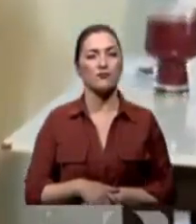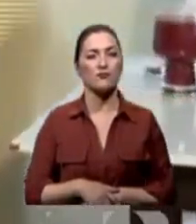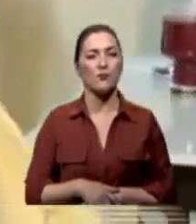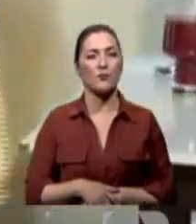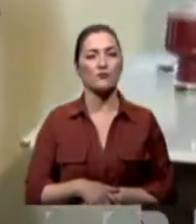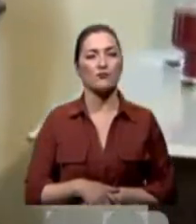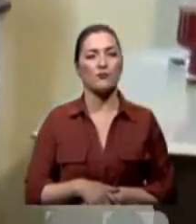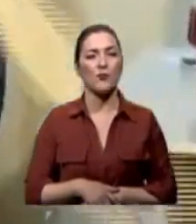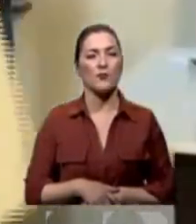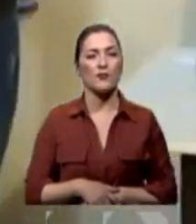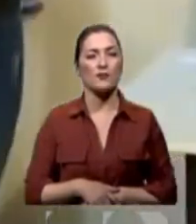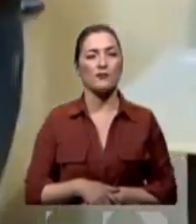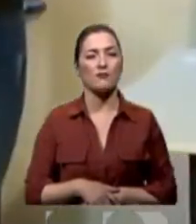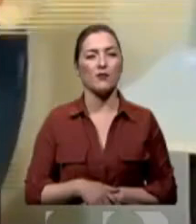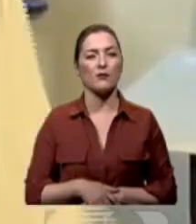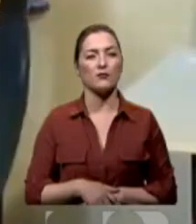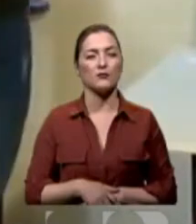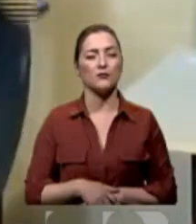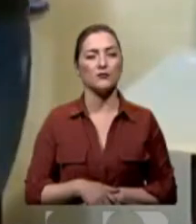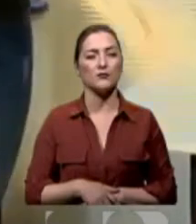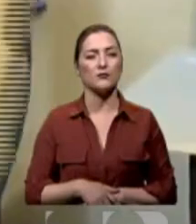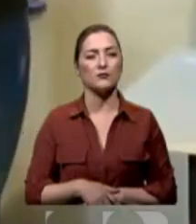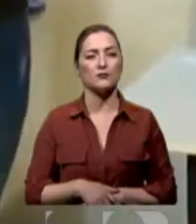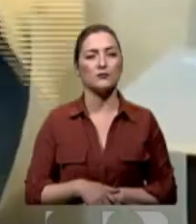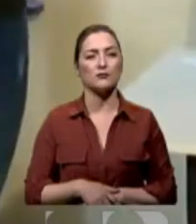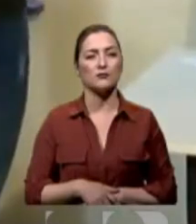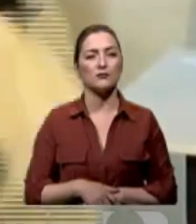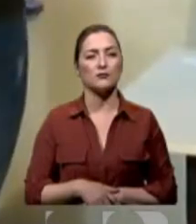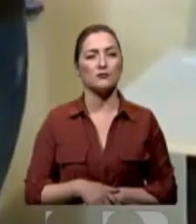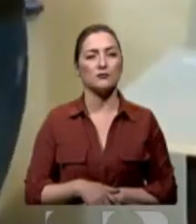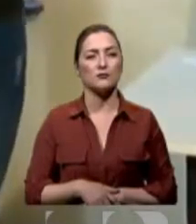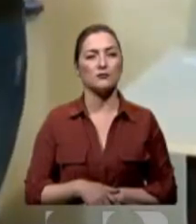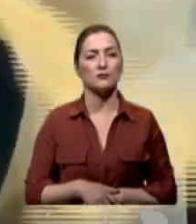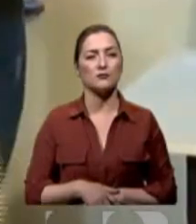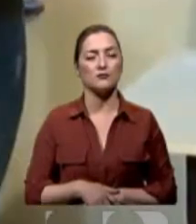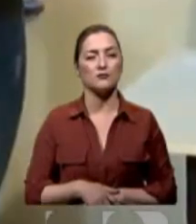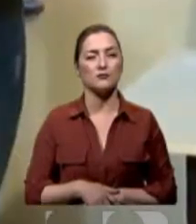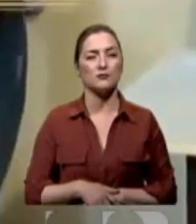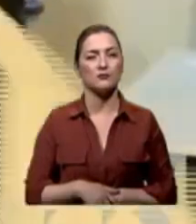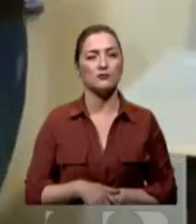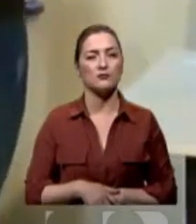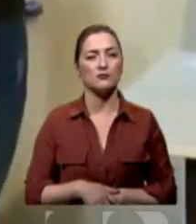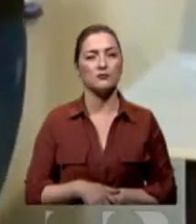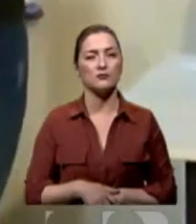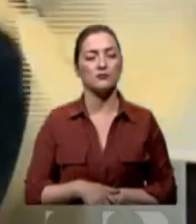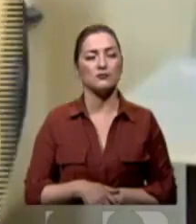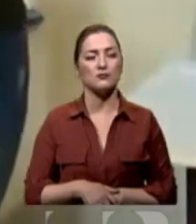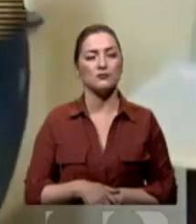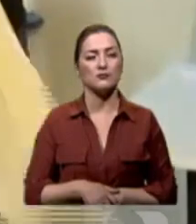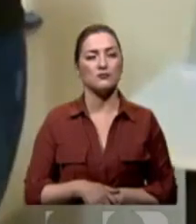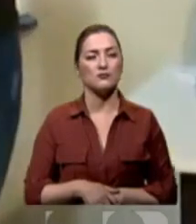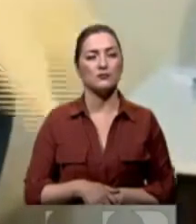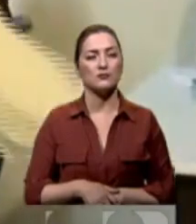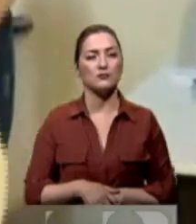está presente. Se ve, se siente, Atavío está presente. Se ve, se siente, Atavío